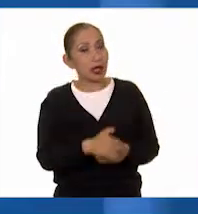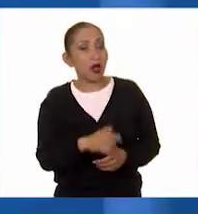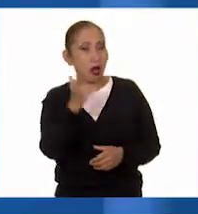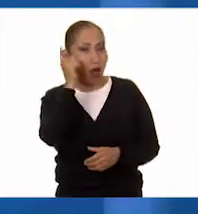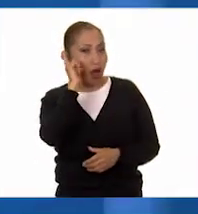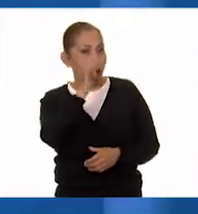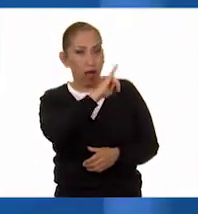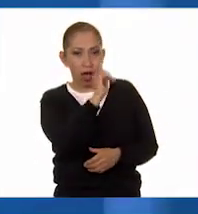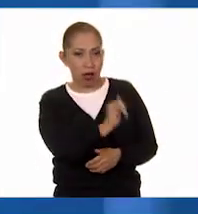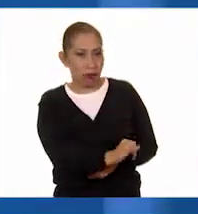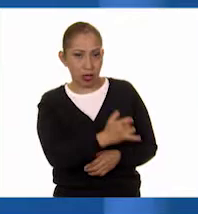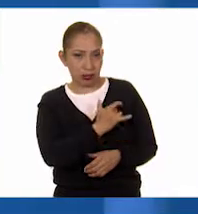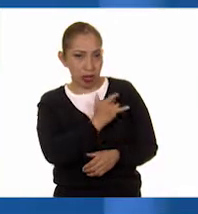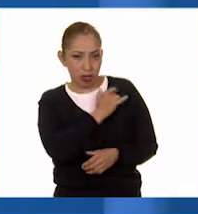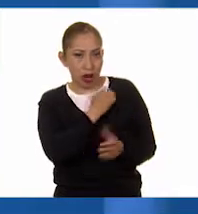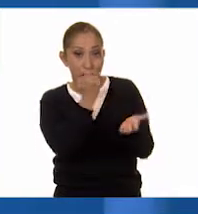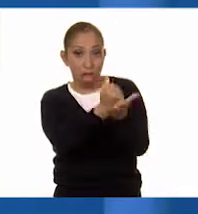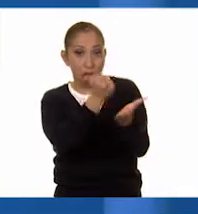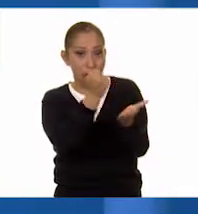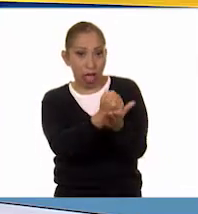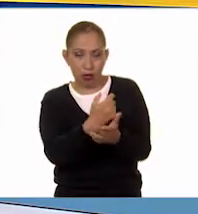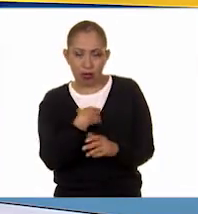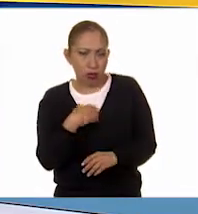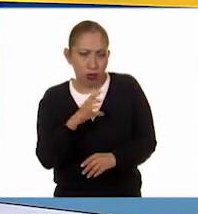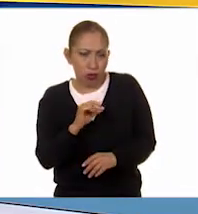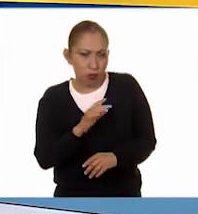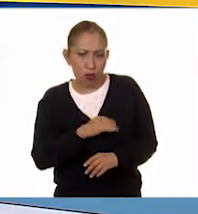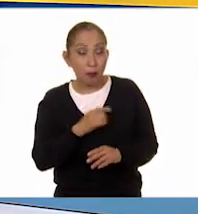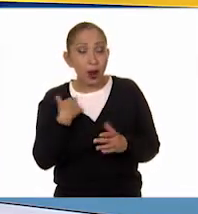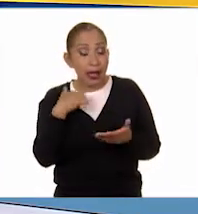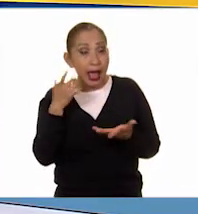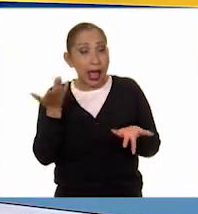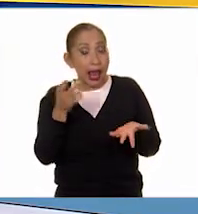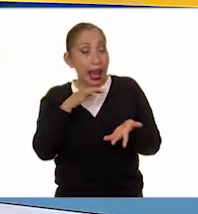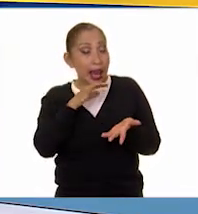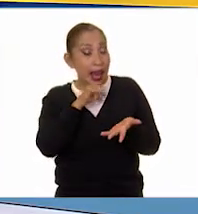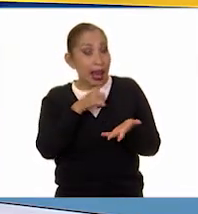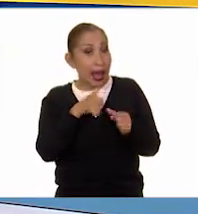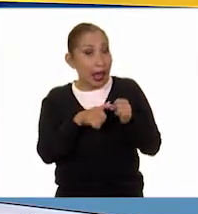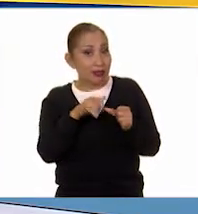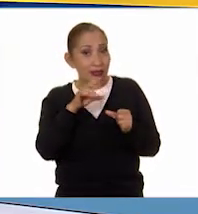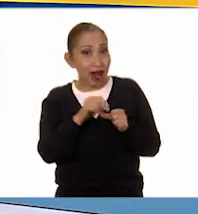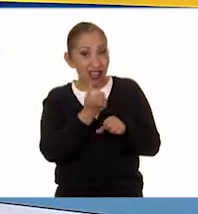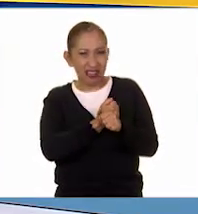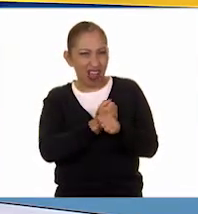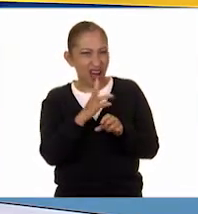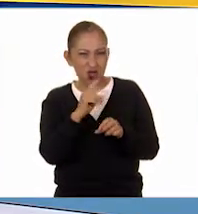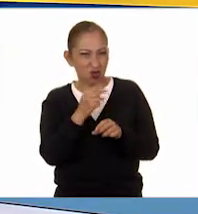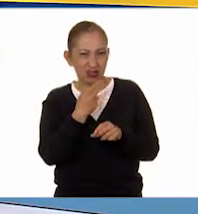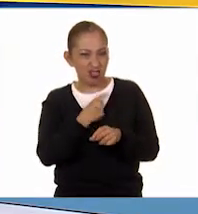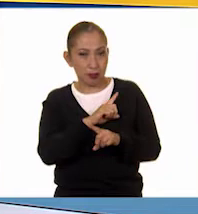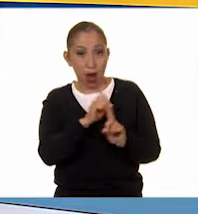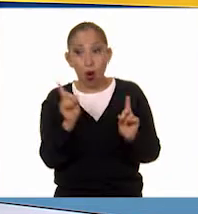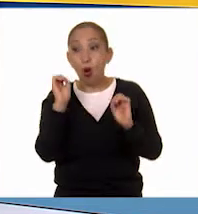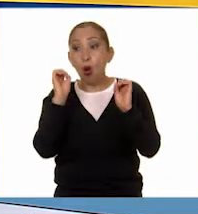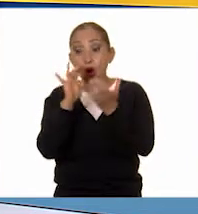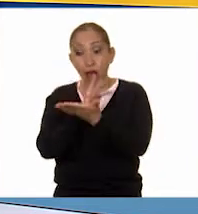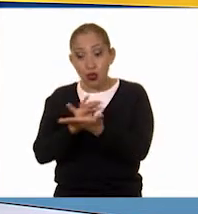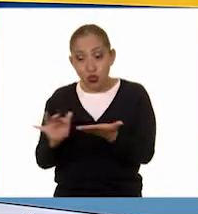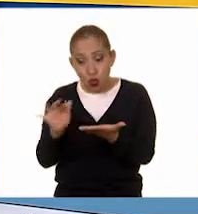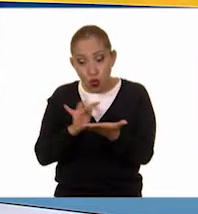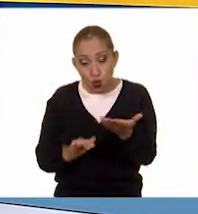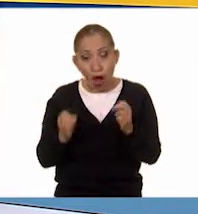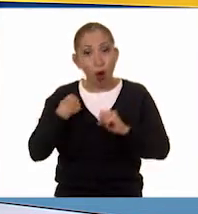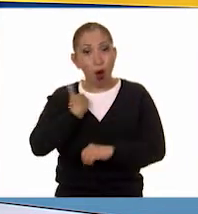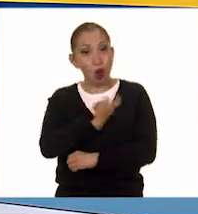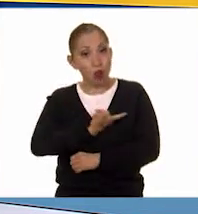Espero que nunca te hayas sentido forzada a hacerlo, porque la letra con sangre no entra. Ni la literatura, ni